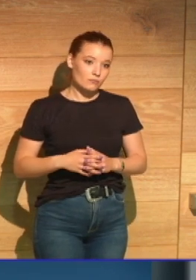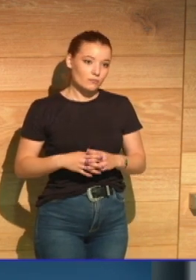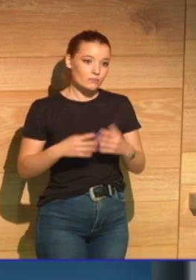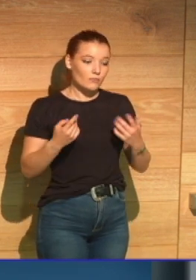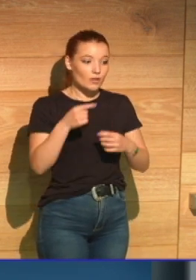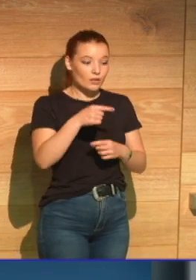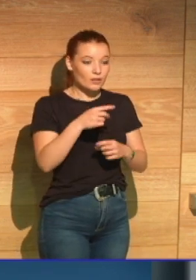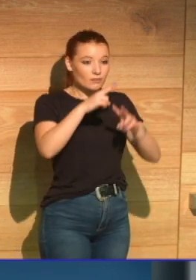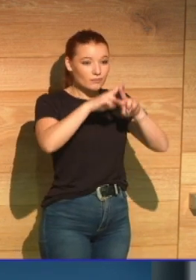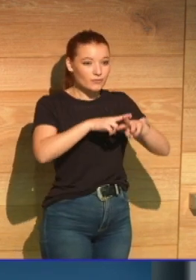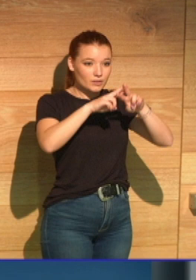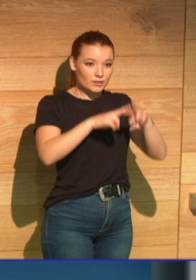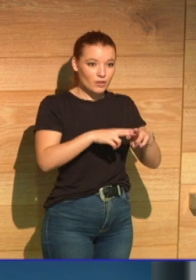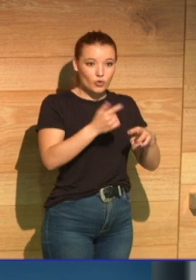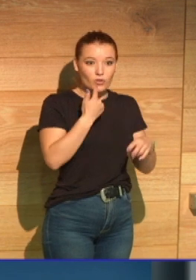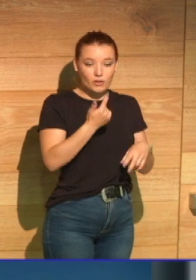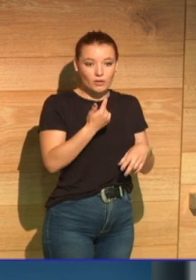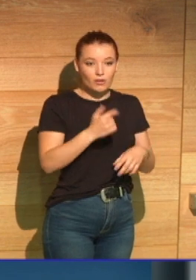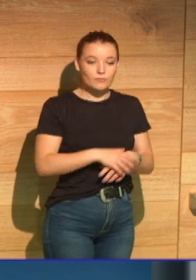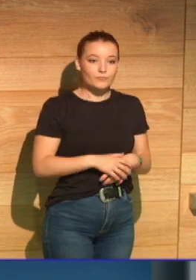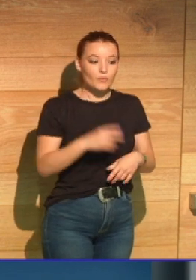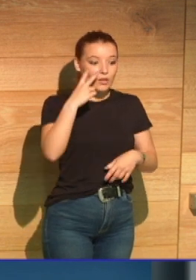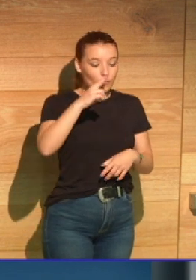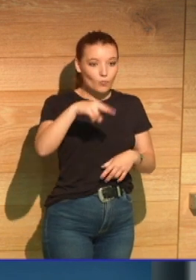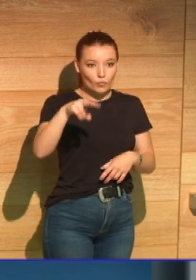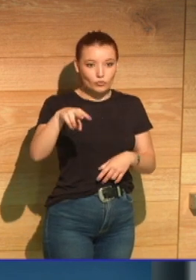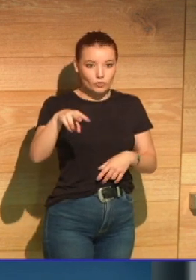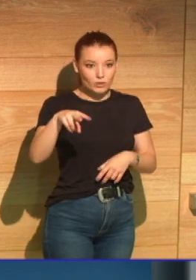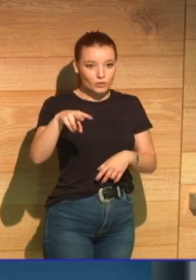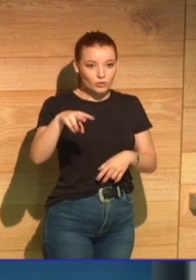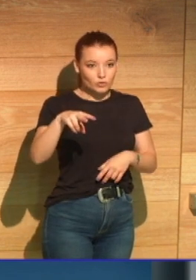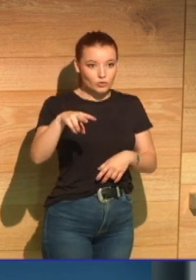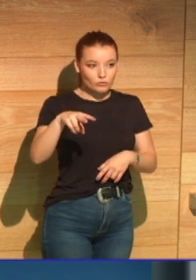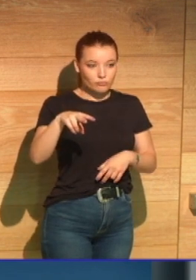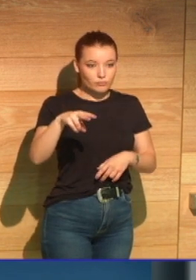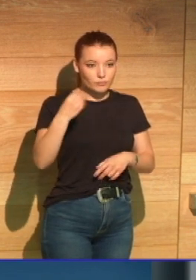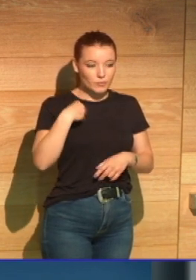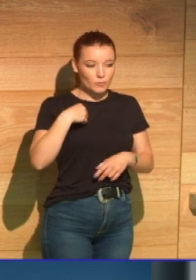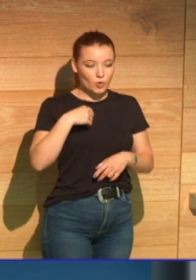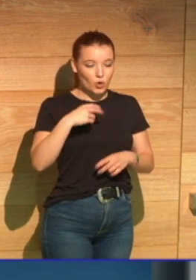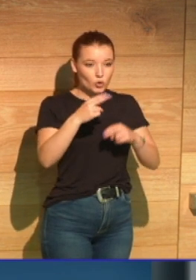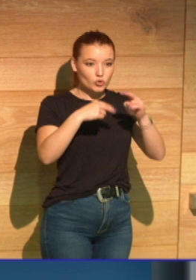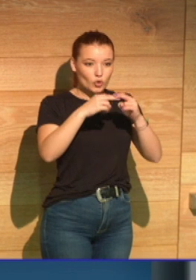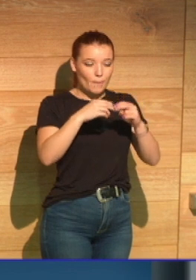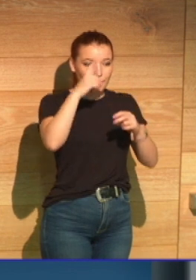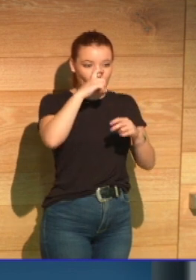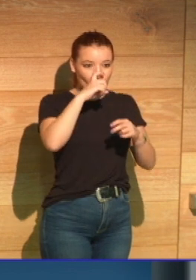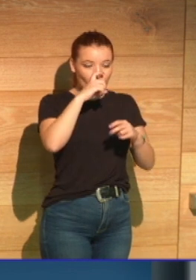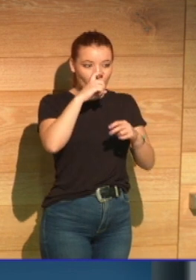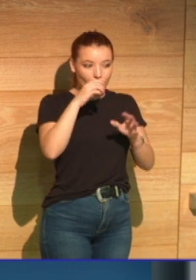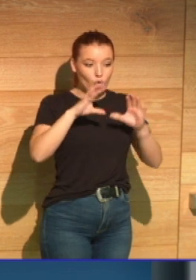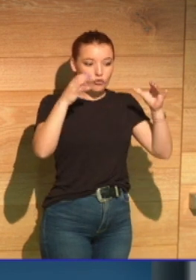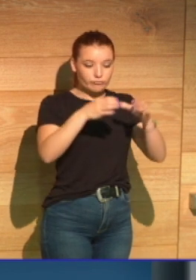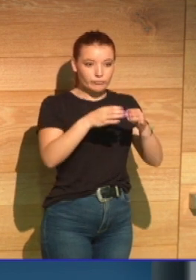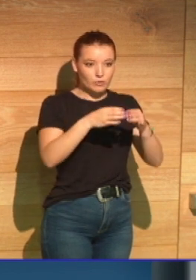museológica contemporánea nos habla de que los museos hablan de esta feroz construcción de la memoria colectiva y cómo algunas cosas existen, otras